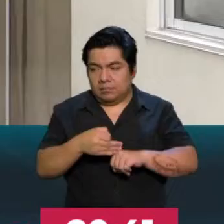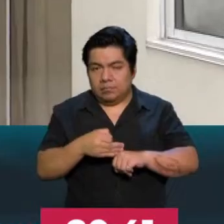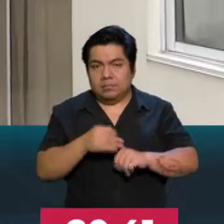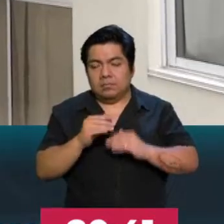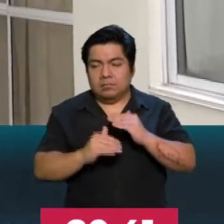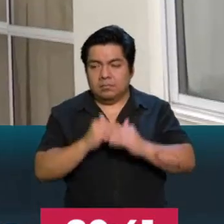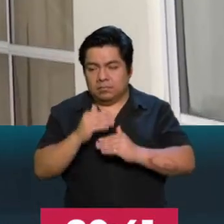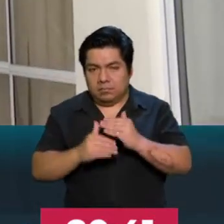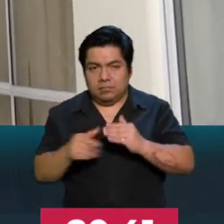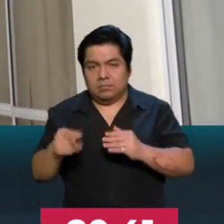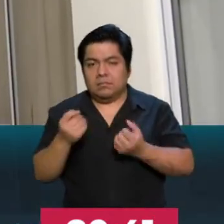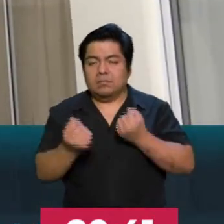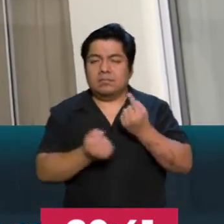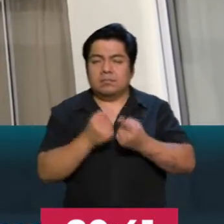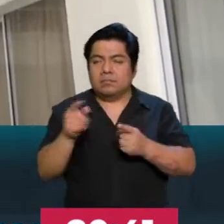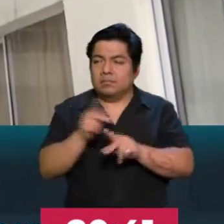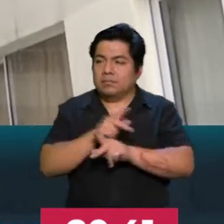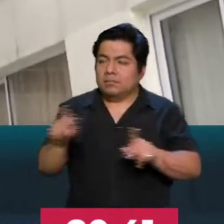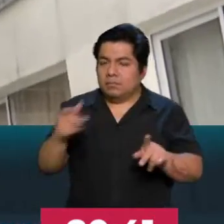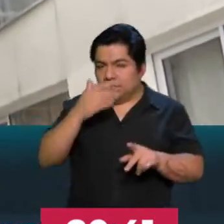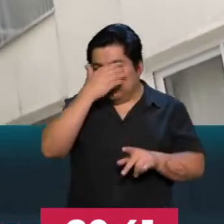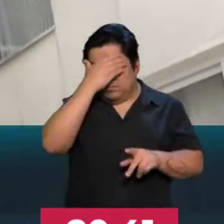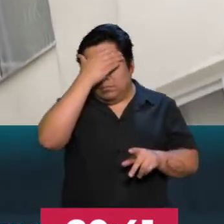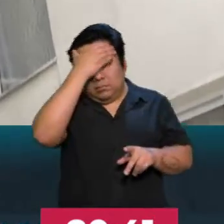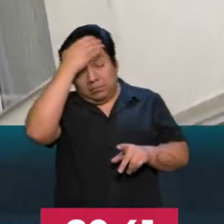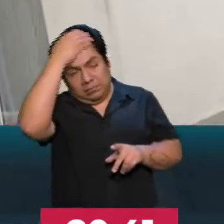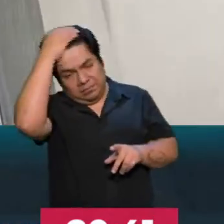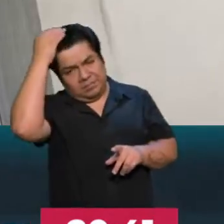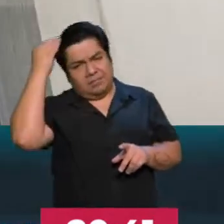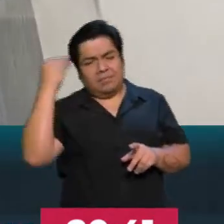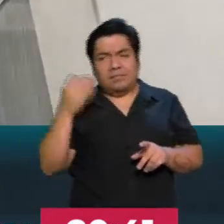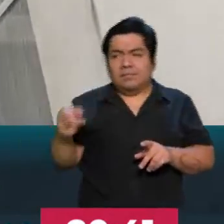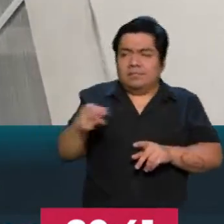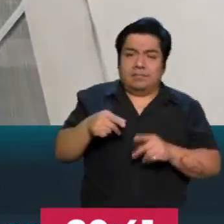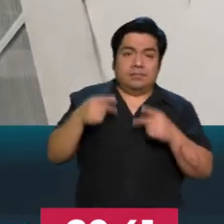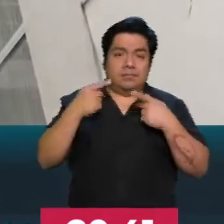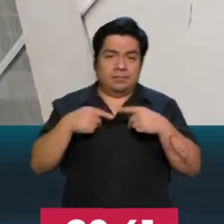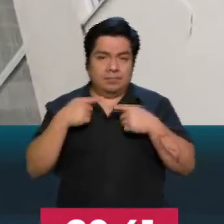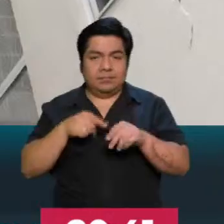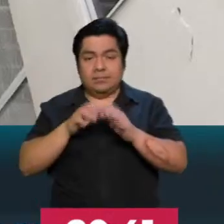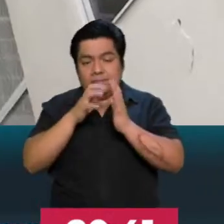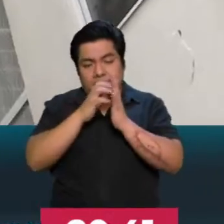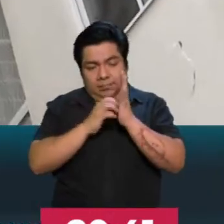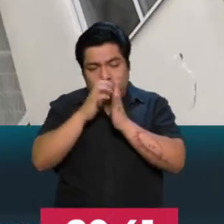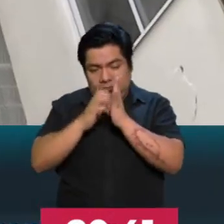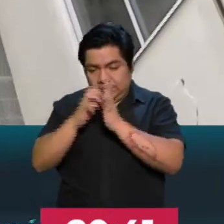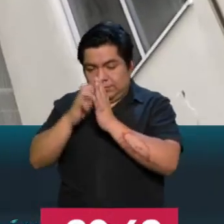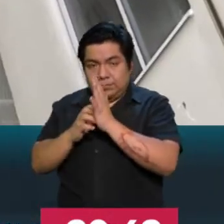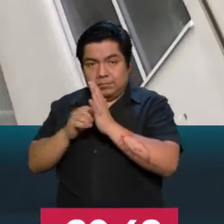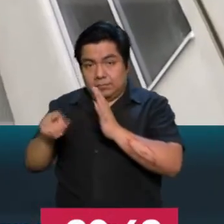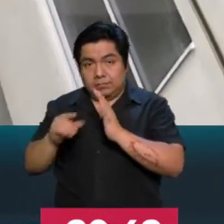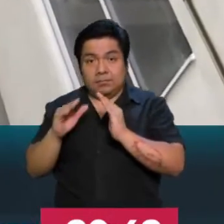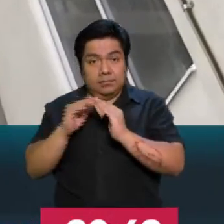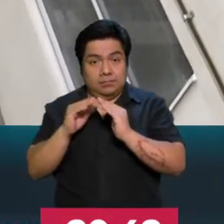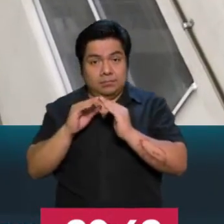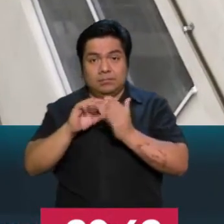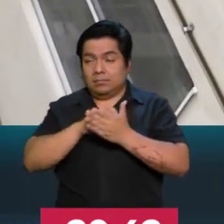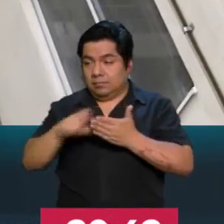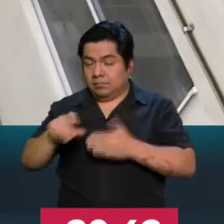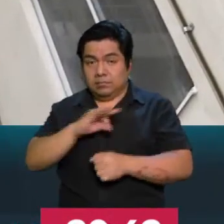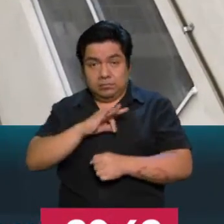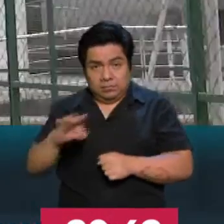ocurrirá en el caso de la vivienda pública en arrendamiento, que la gente tenga posibilidades de crédito para acceder a la compra de una